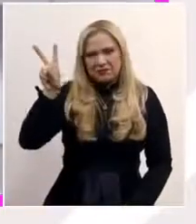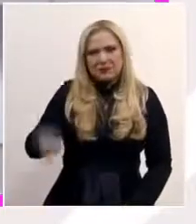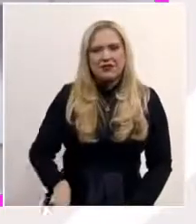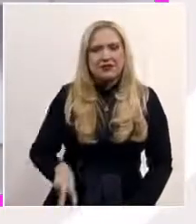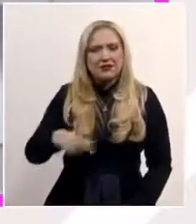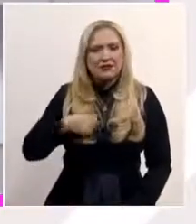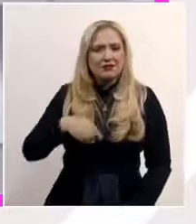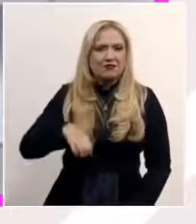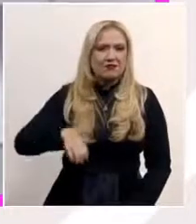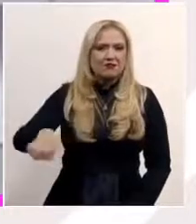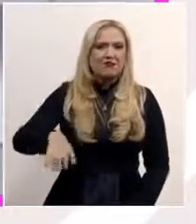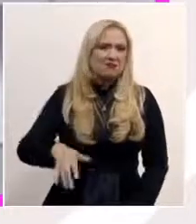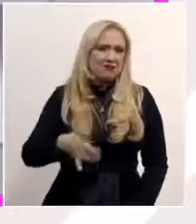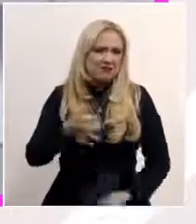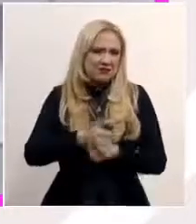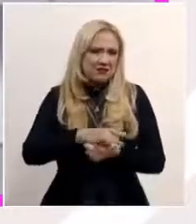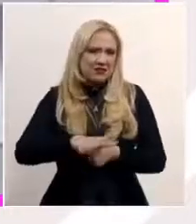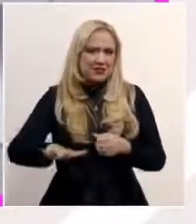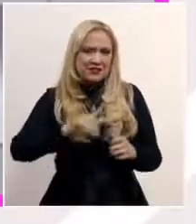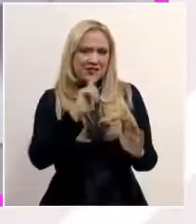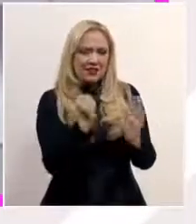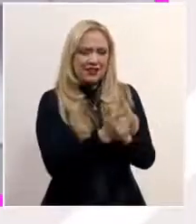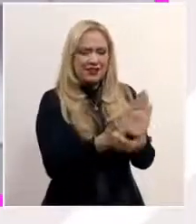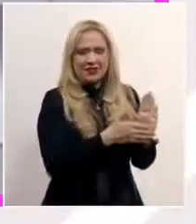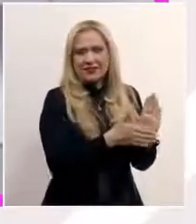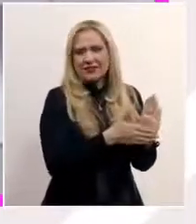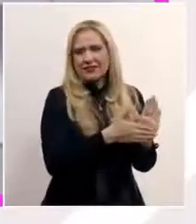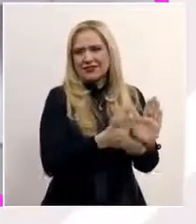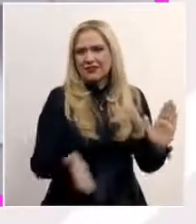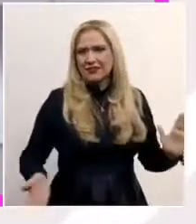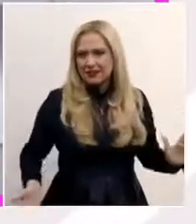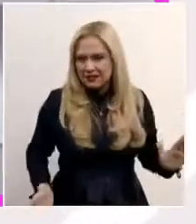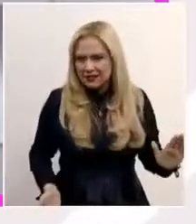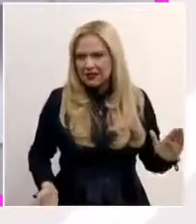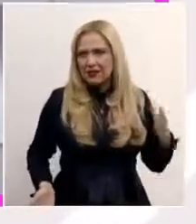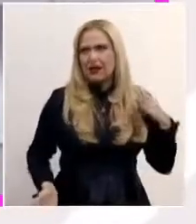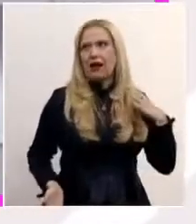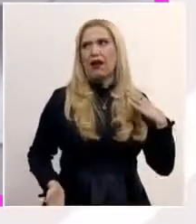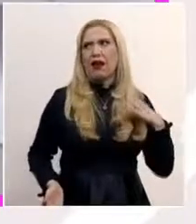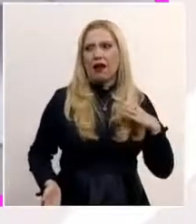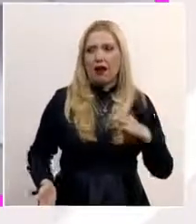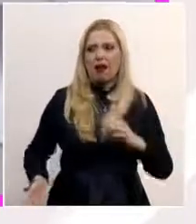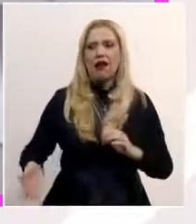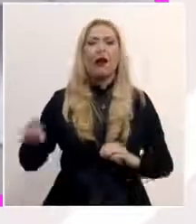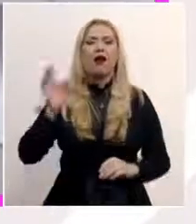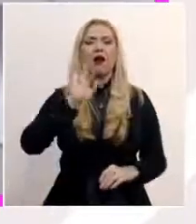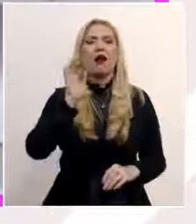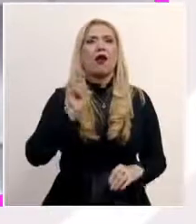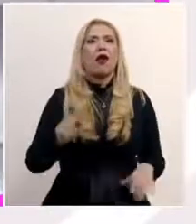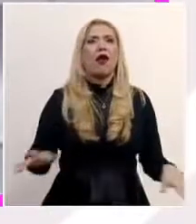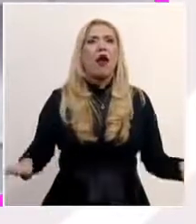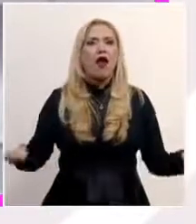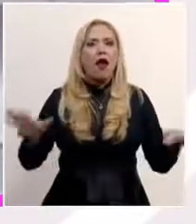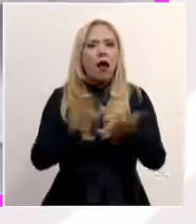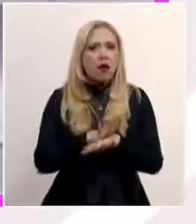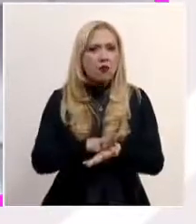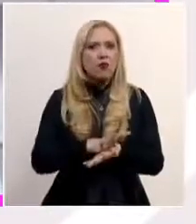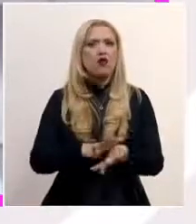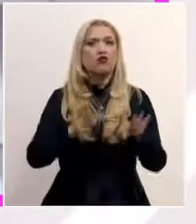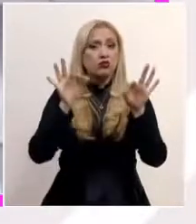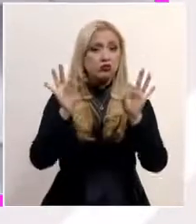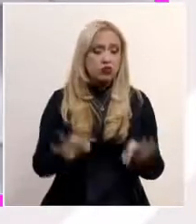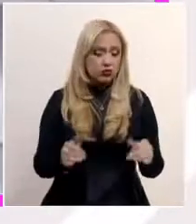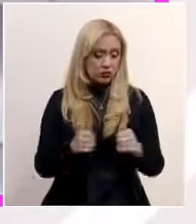creer estos cambios repentinos de conducta, ¿no? Que mencionaba Valeria, o de desempeño profesional. A ver, puede haber un cambio lógico derivado